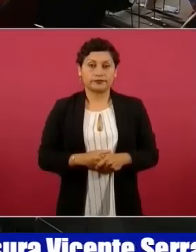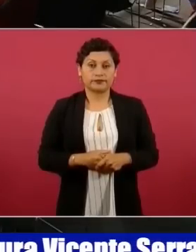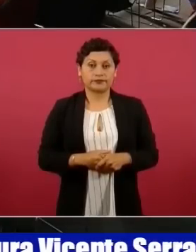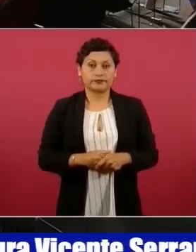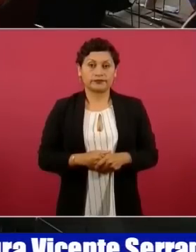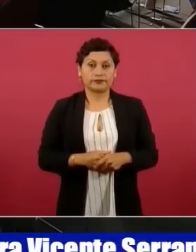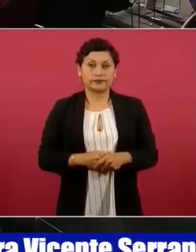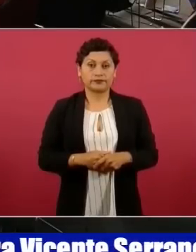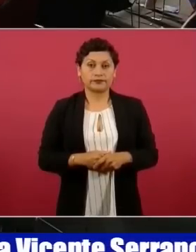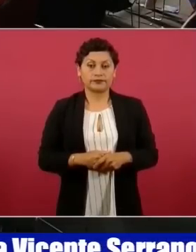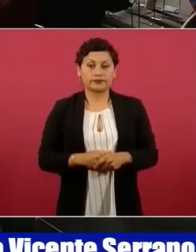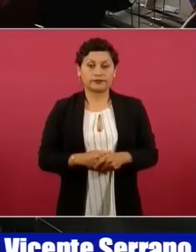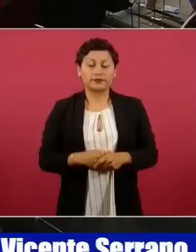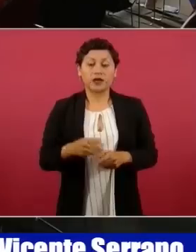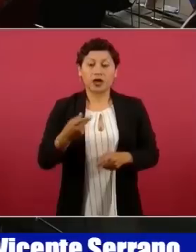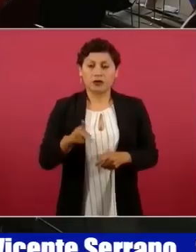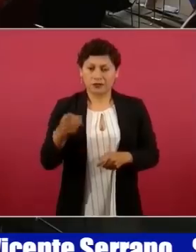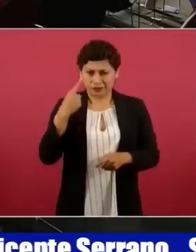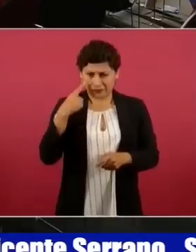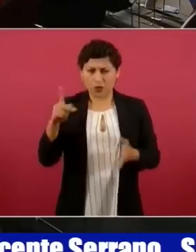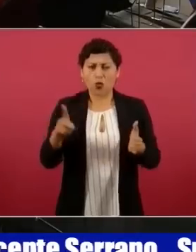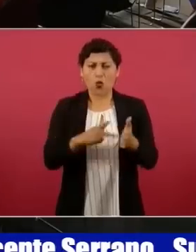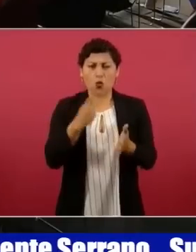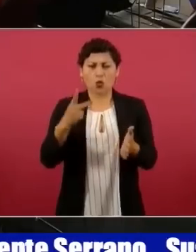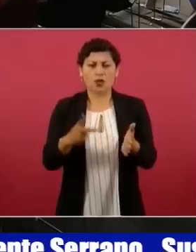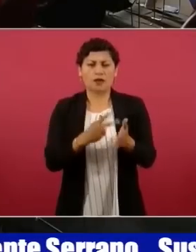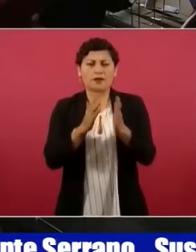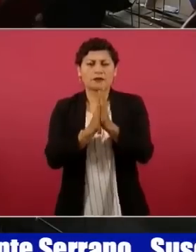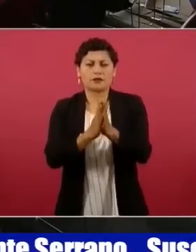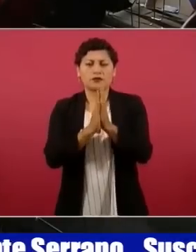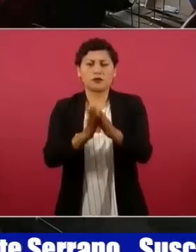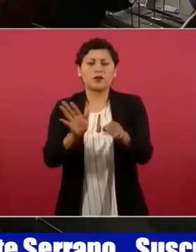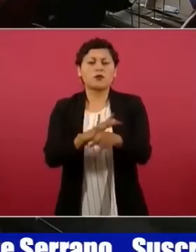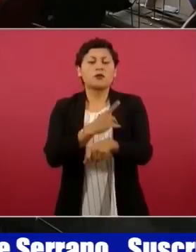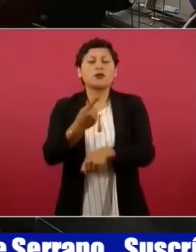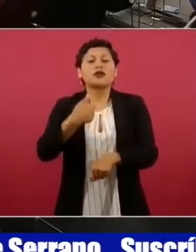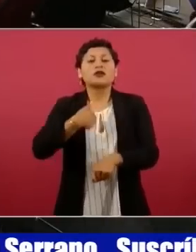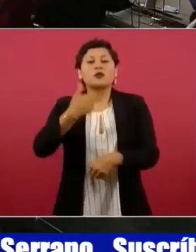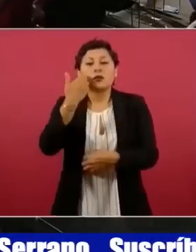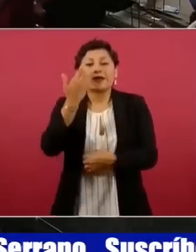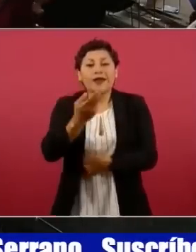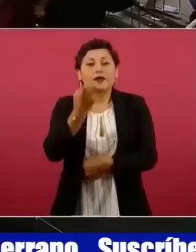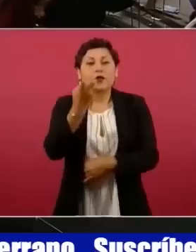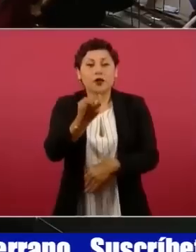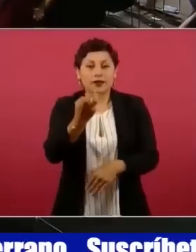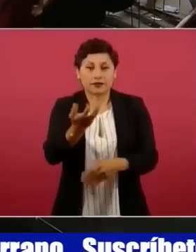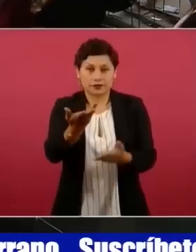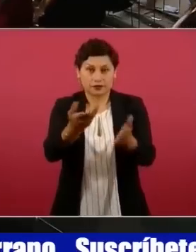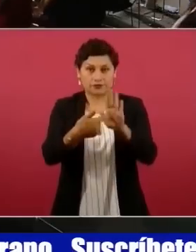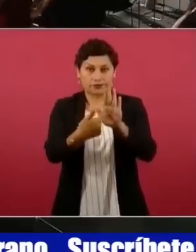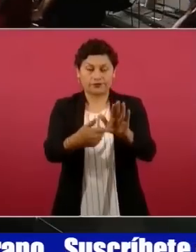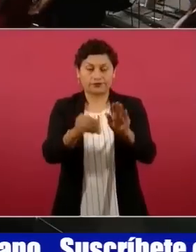Pero a ver, ¿por qué no repites eso? A veces es que quiero que eso… A ver.